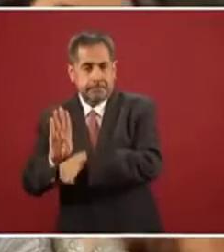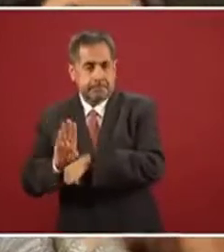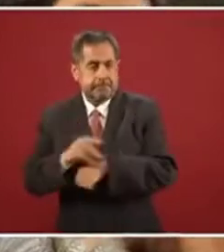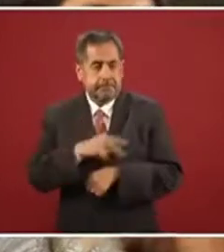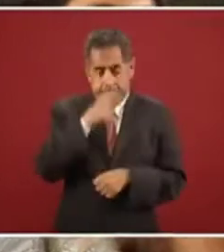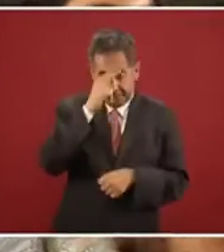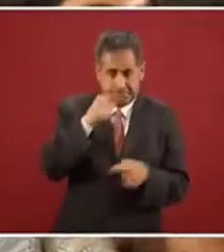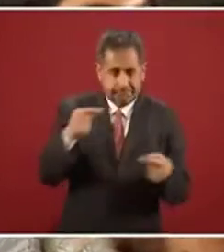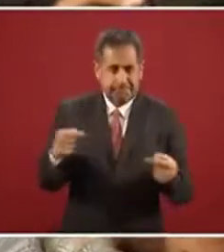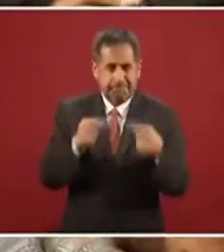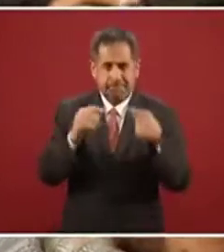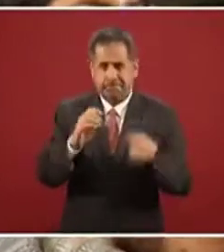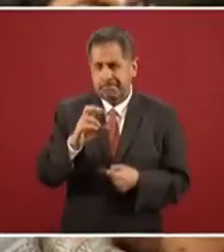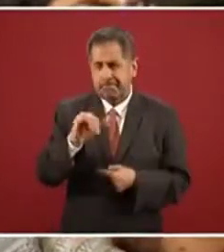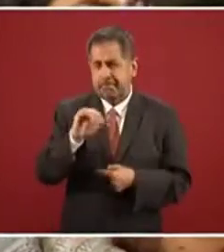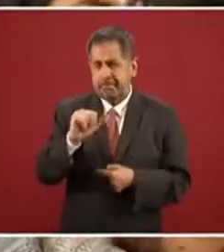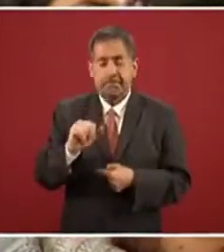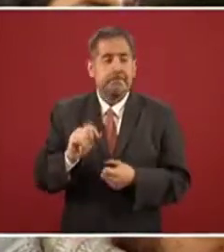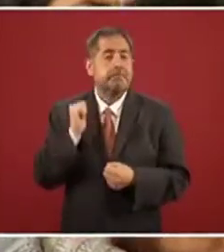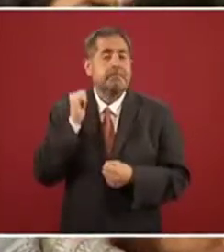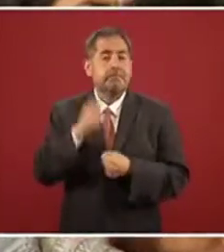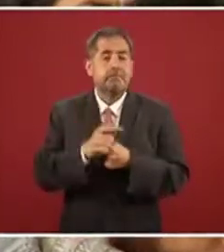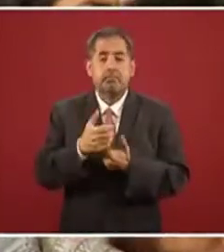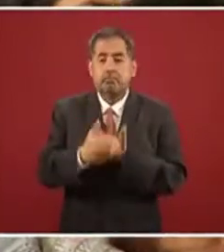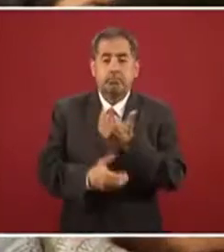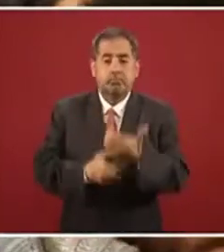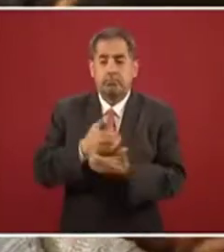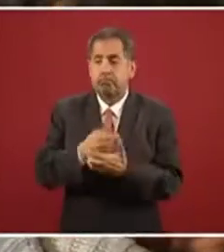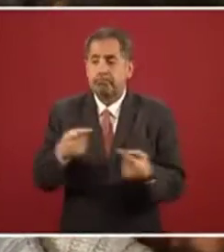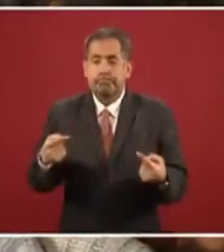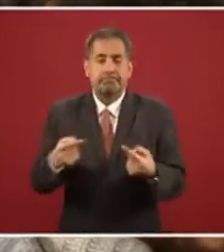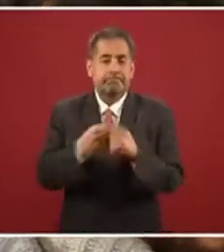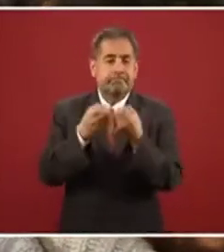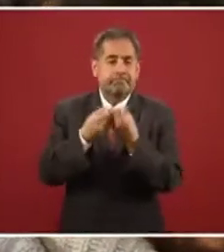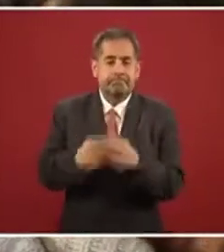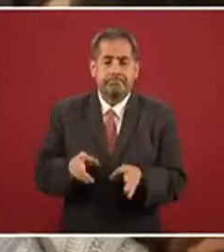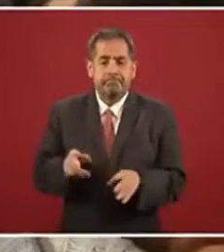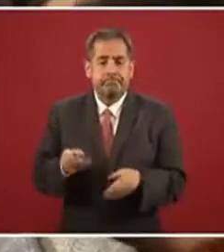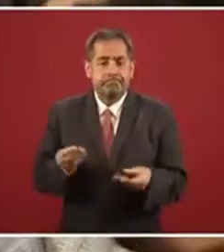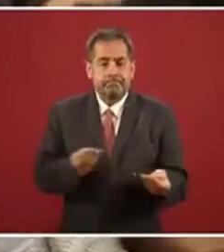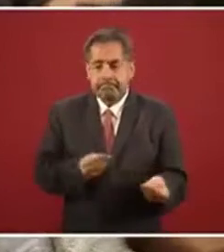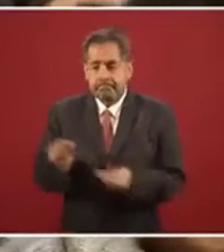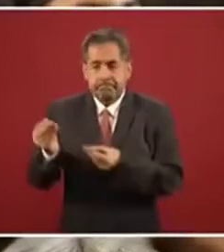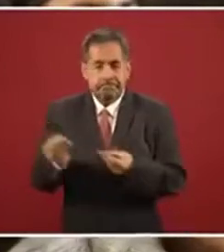afectando los flujos comerciales entre las dos naciones.